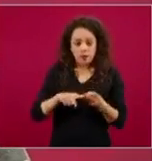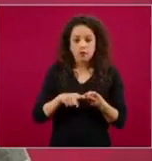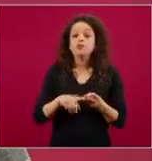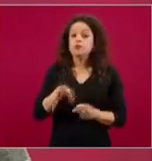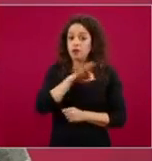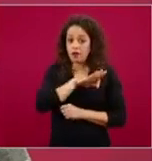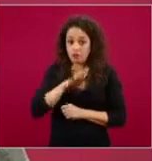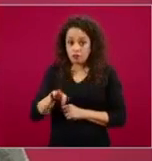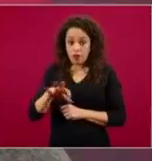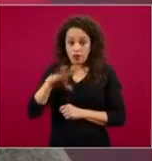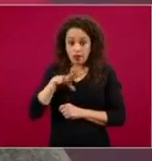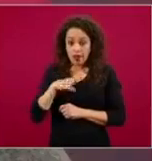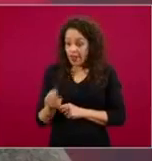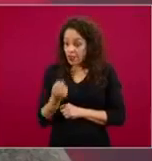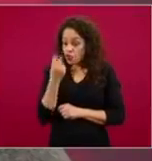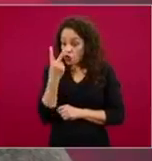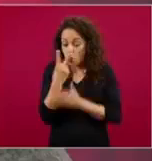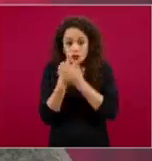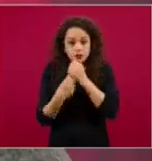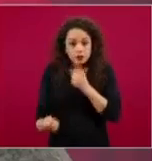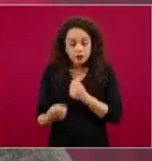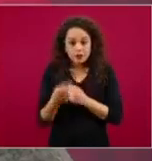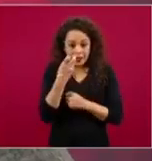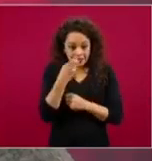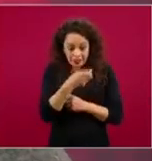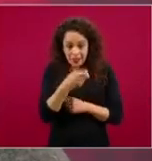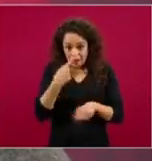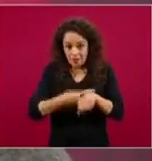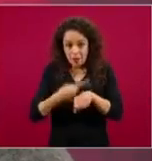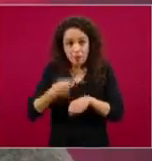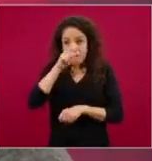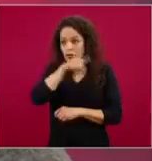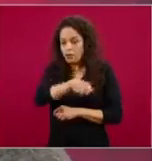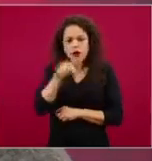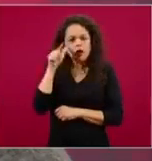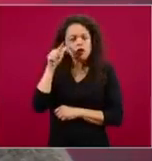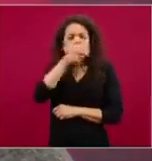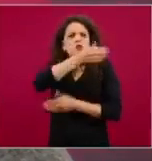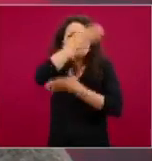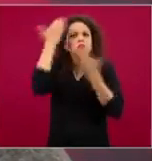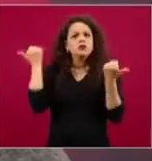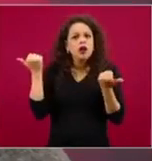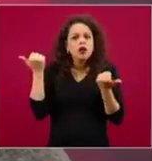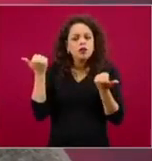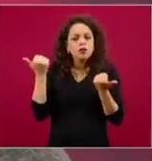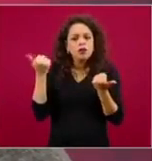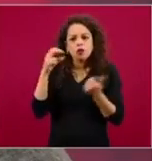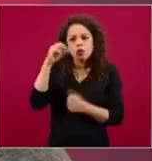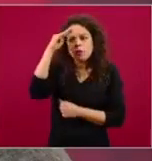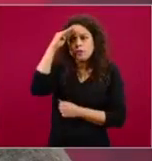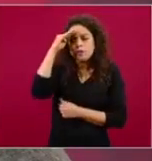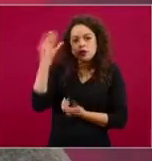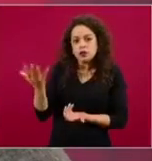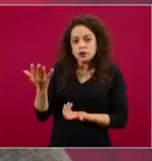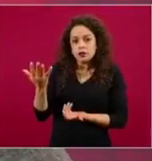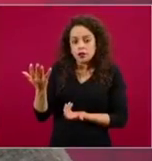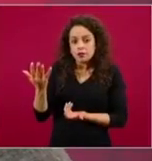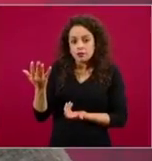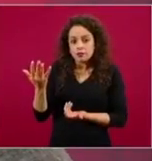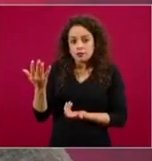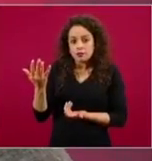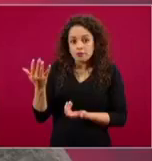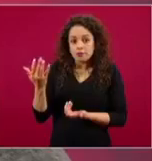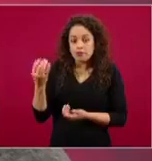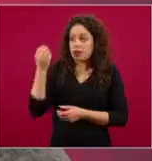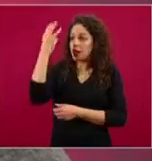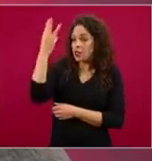dos enfermedades sin darse cuenta. La mitad de las personas que tienen diabetes no lo saben. 3/4 partes de